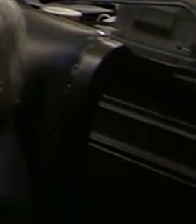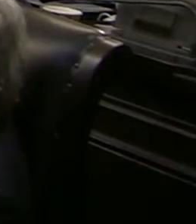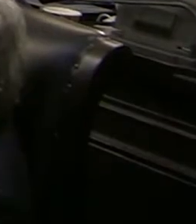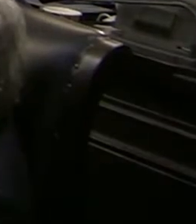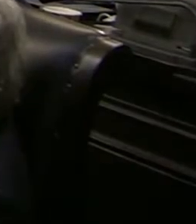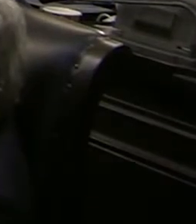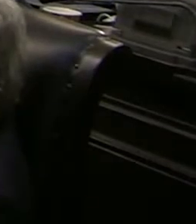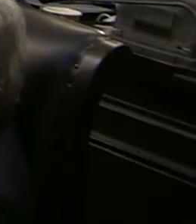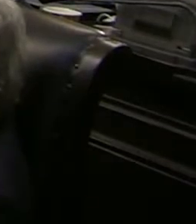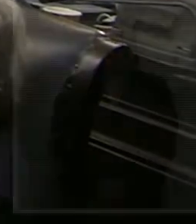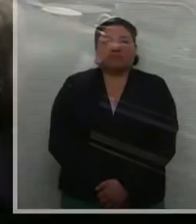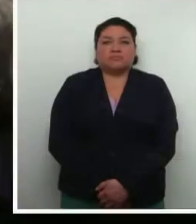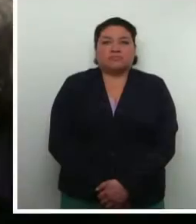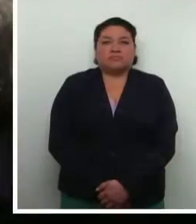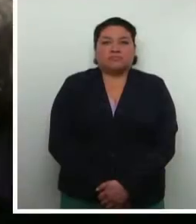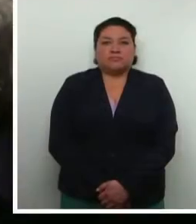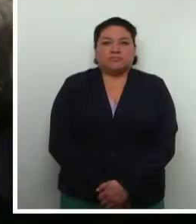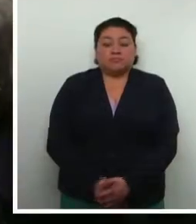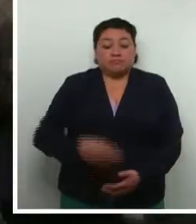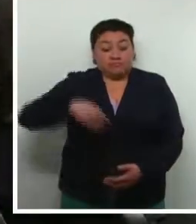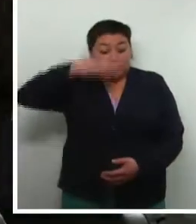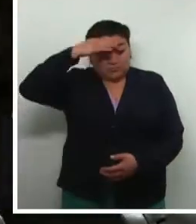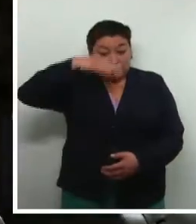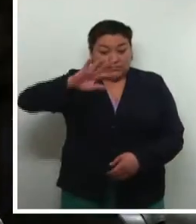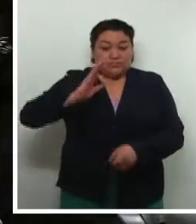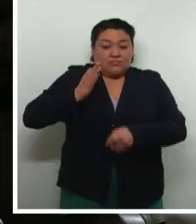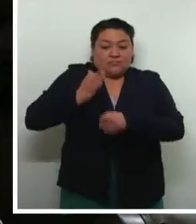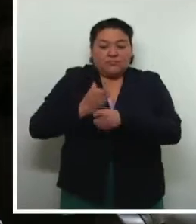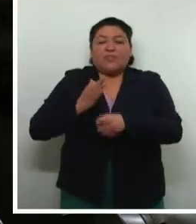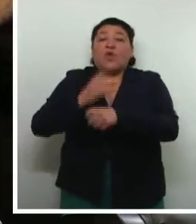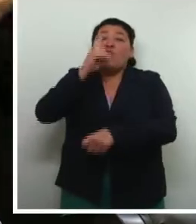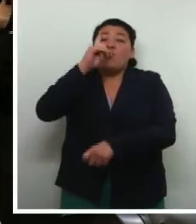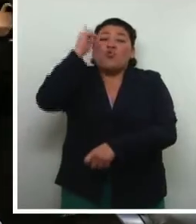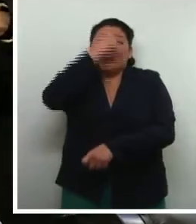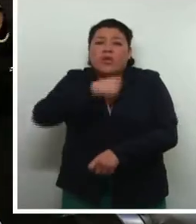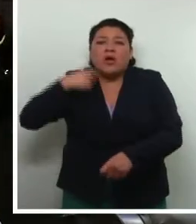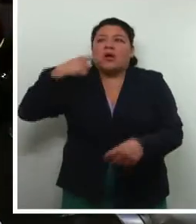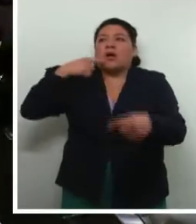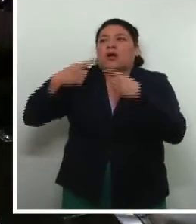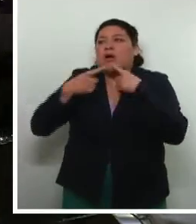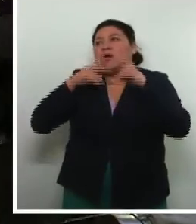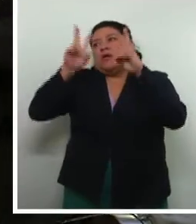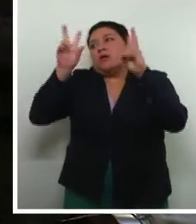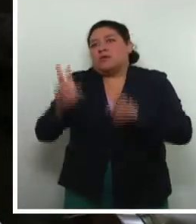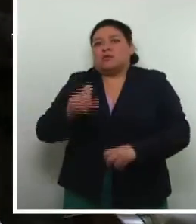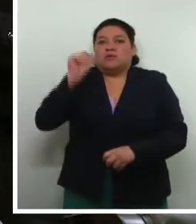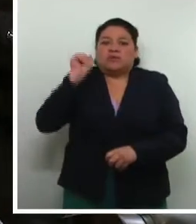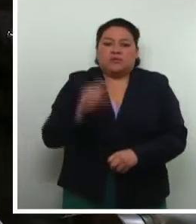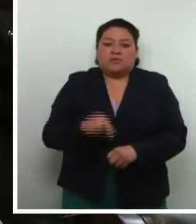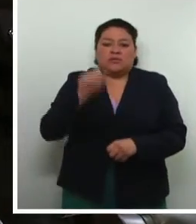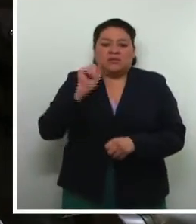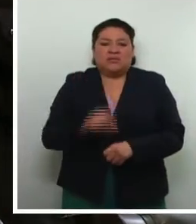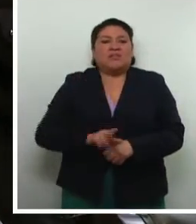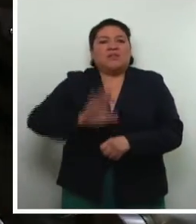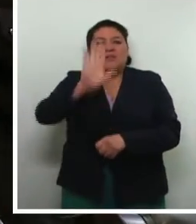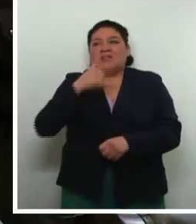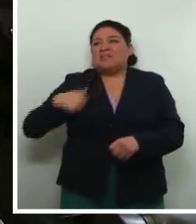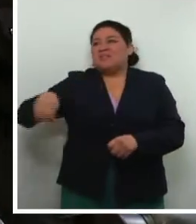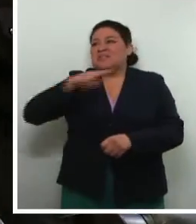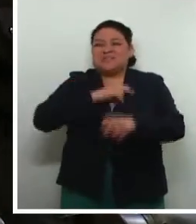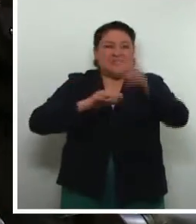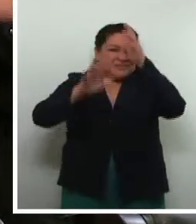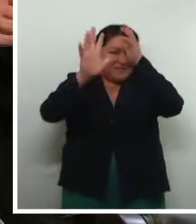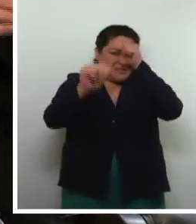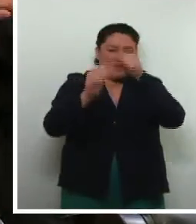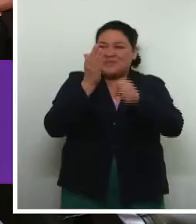Gracias, señor presidente. Compañeros, llevamos más de una hora discutiendo este tema y pareciera que no tenemos ahorita